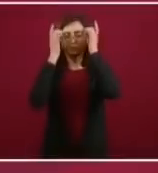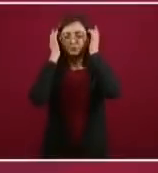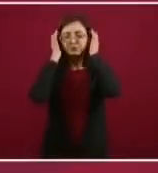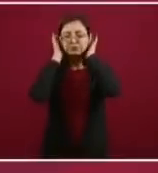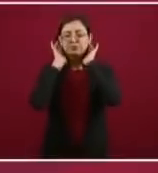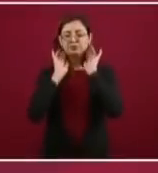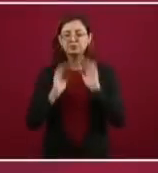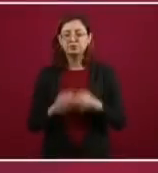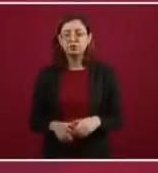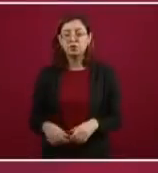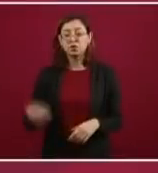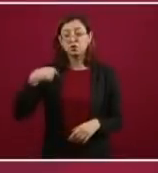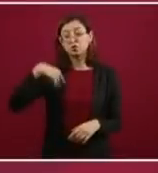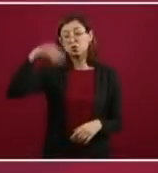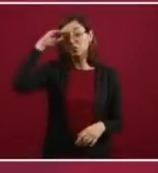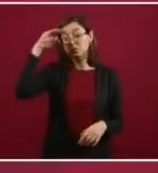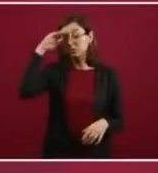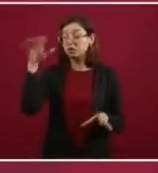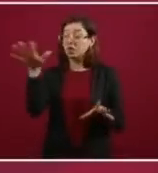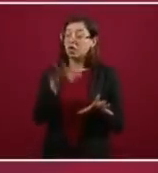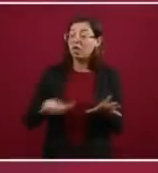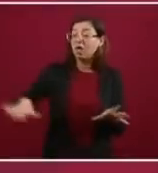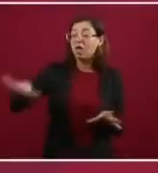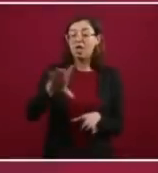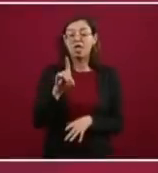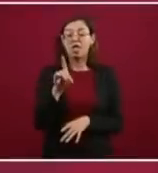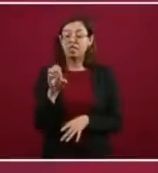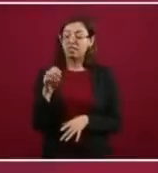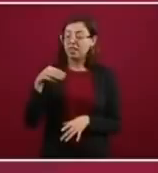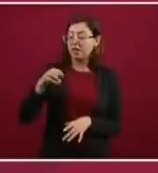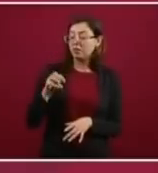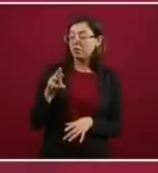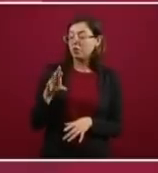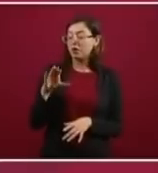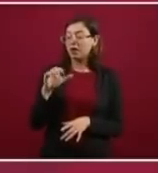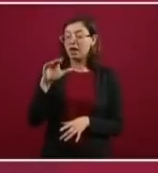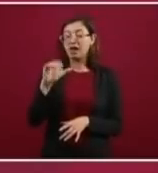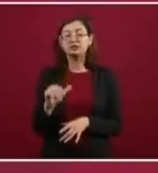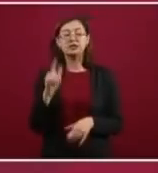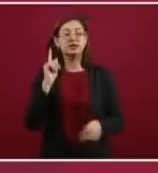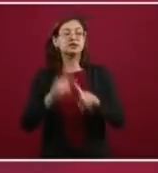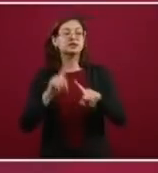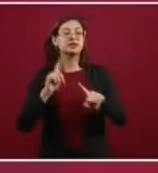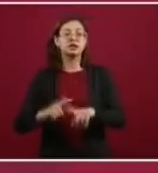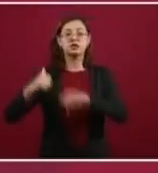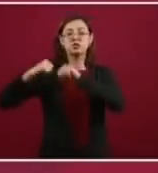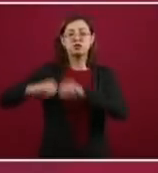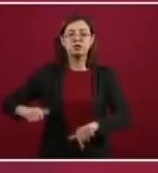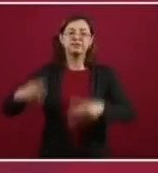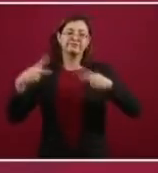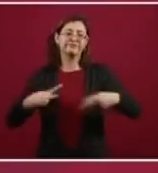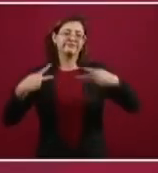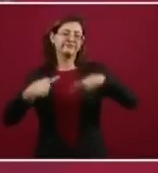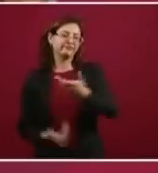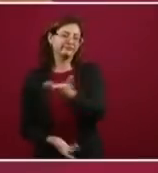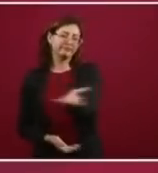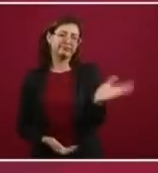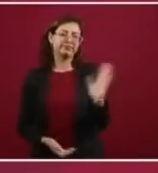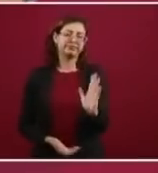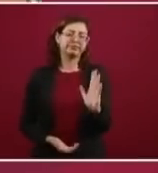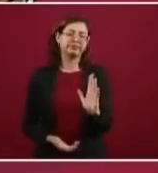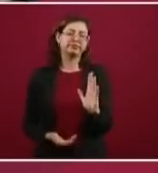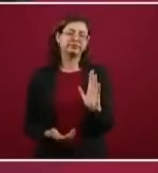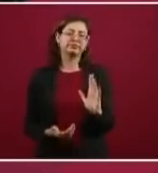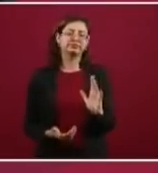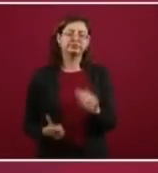una sociedad democrática, pues el poder lo tienen los ciudadanos y